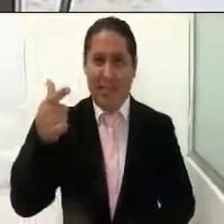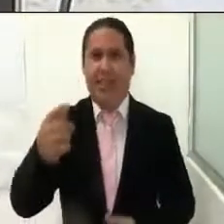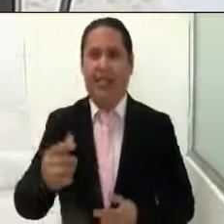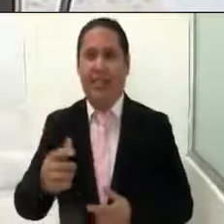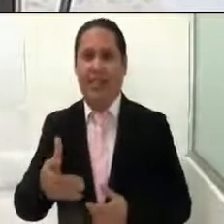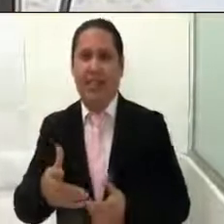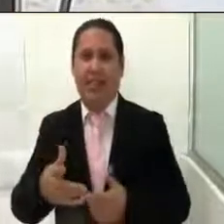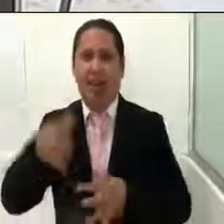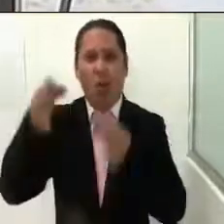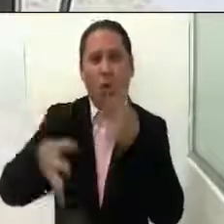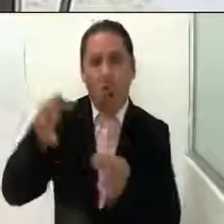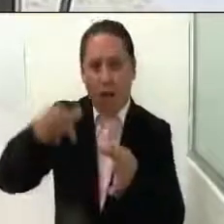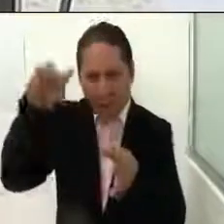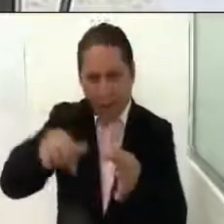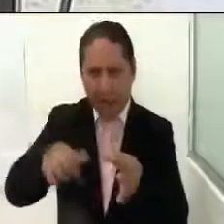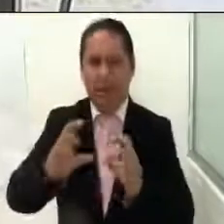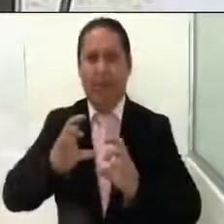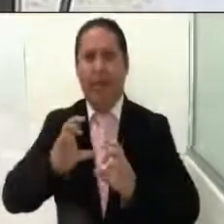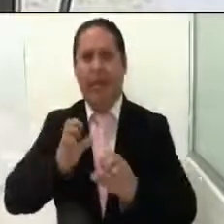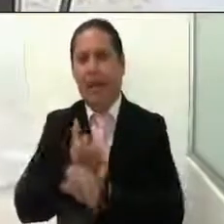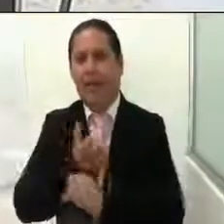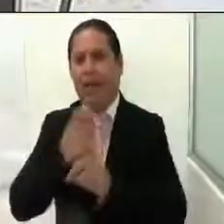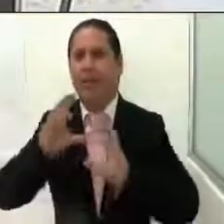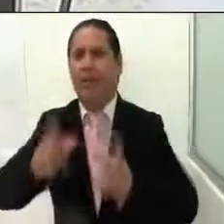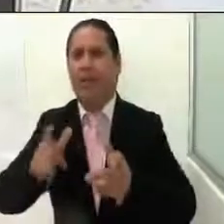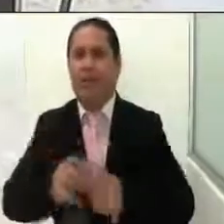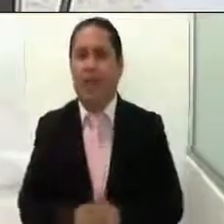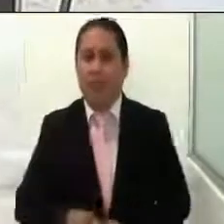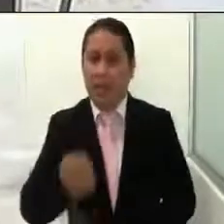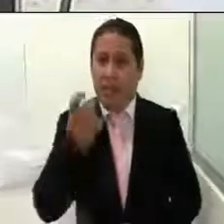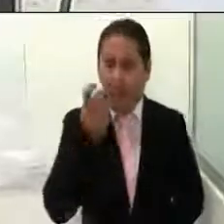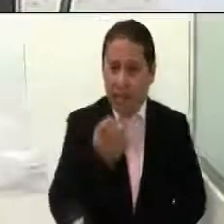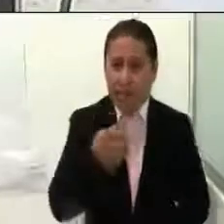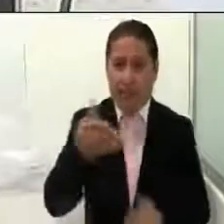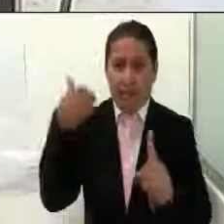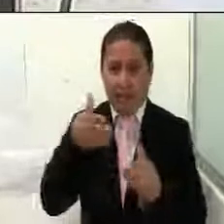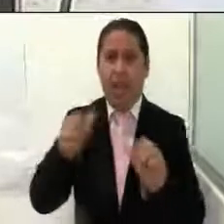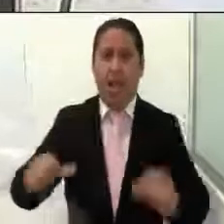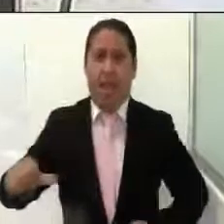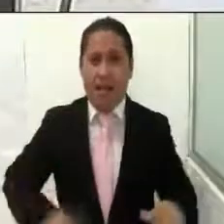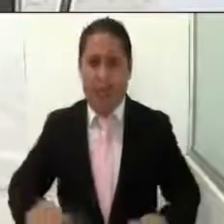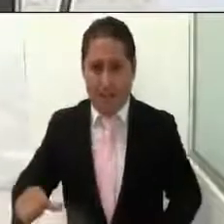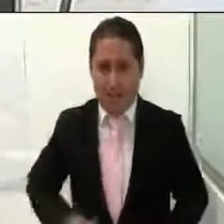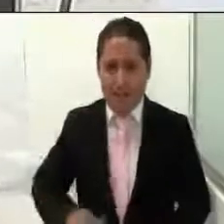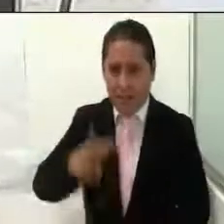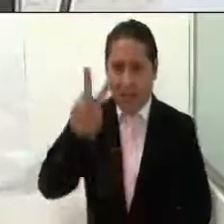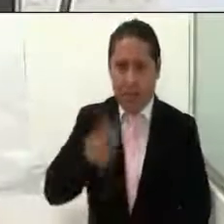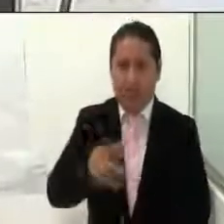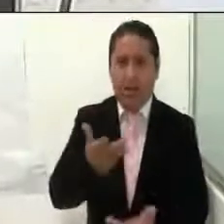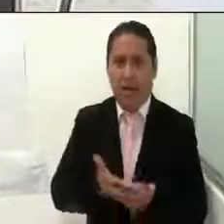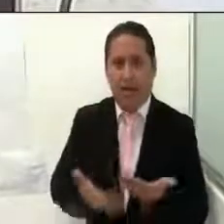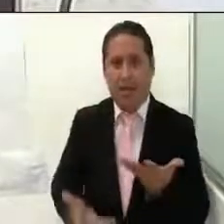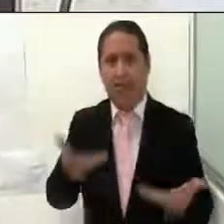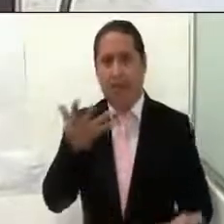estado de chiapas en este sentido una de las acciones que implementamos para atender